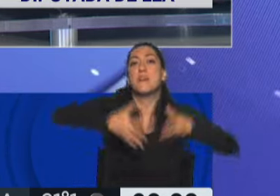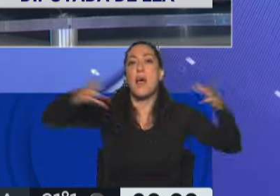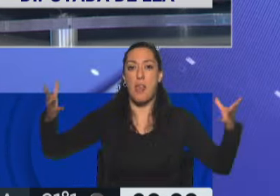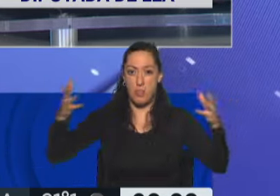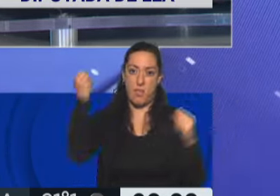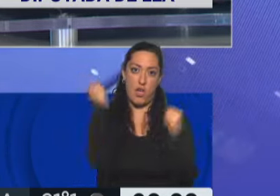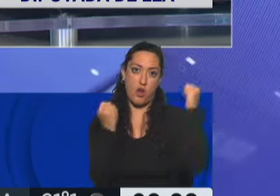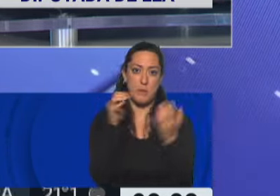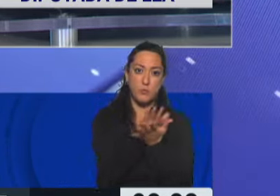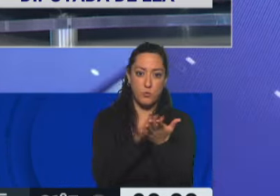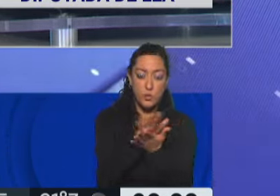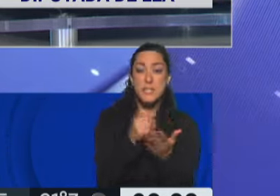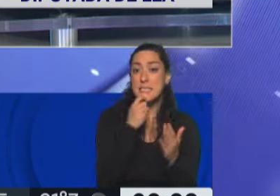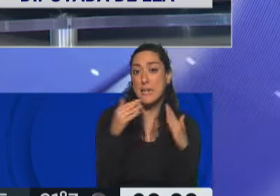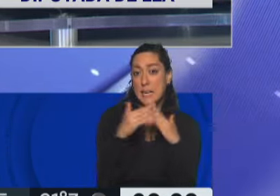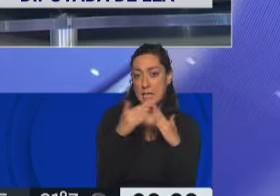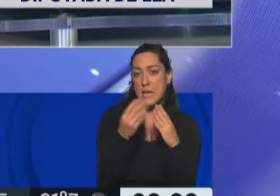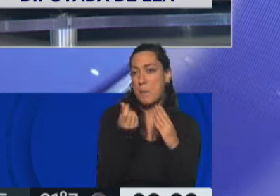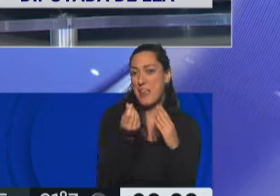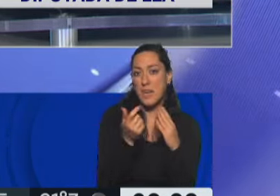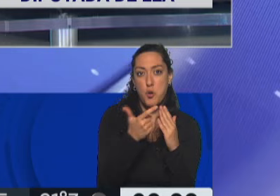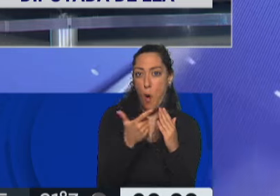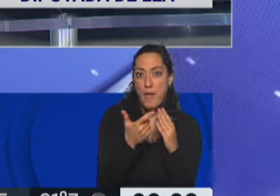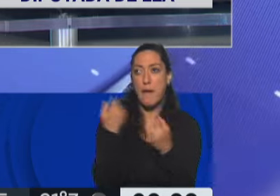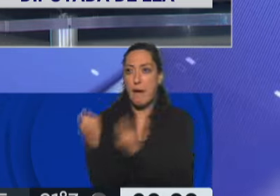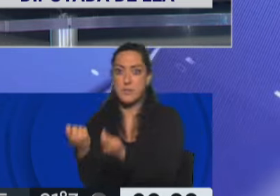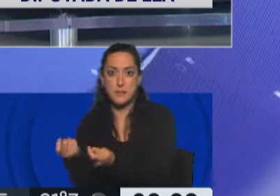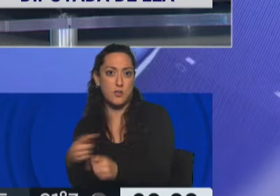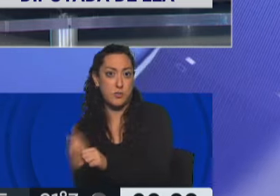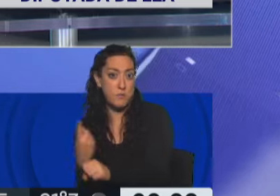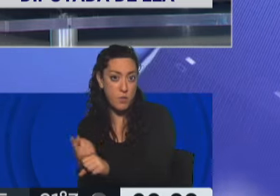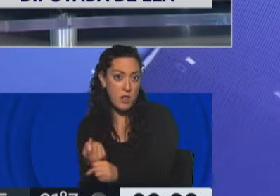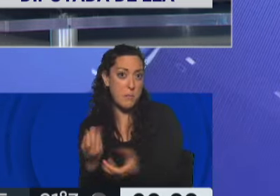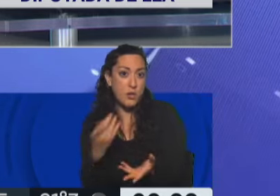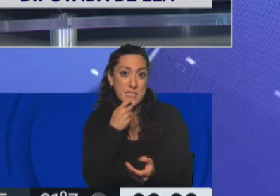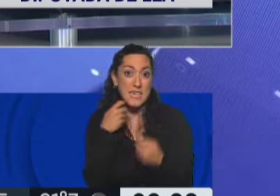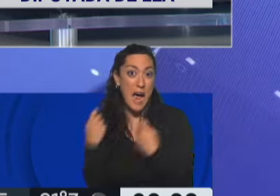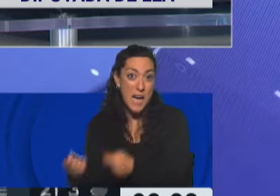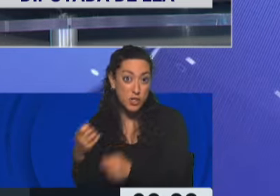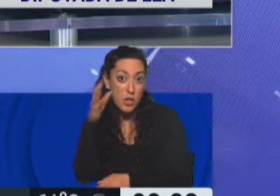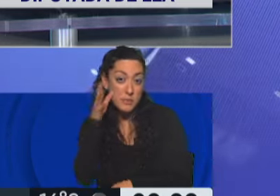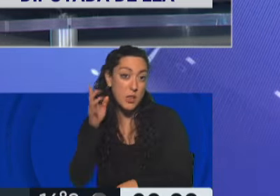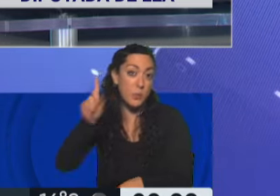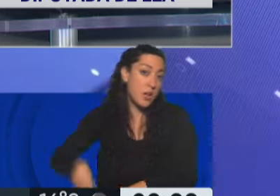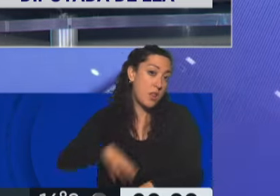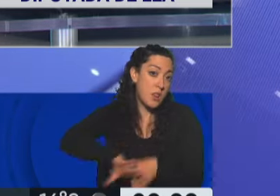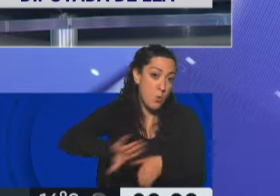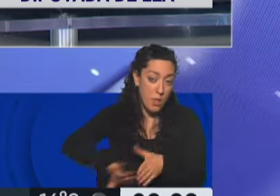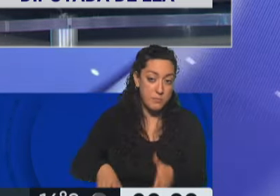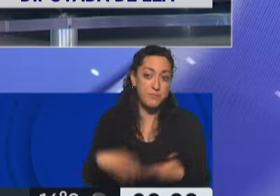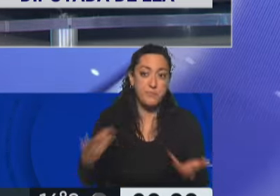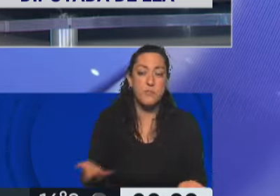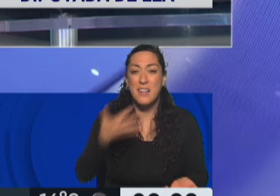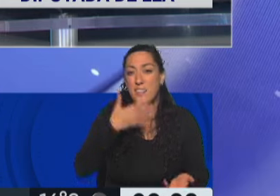en su casa gasta más de lo que tiene porque si no entraríamos en que en una gran deuda Bueno Este es para que se logre entender e